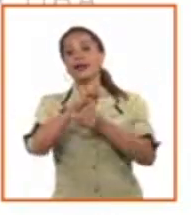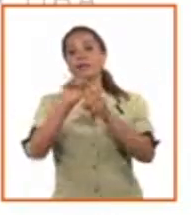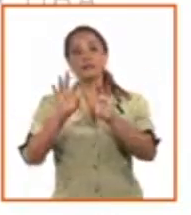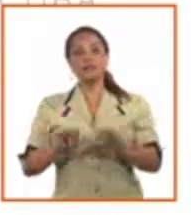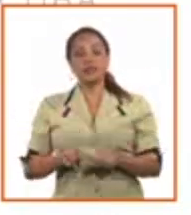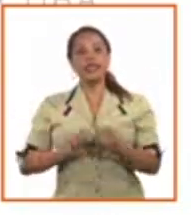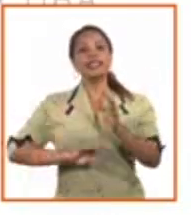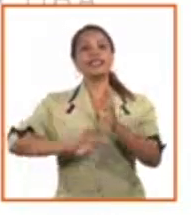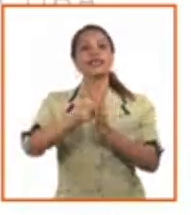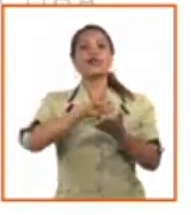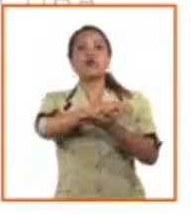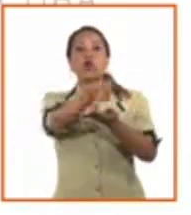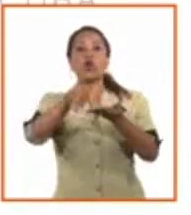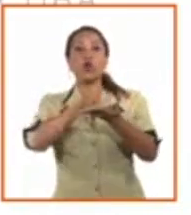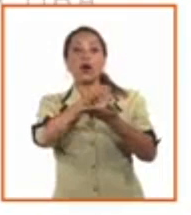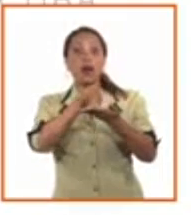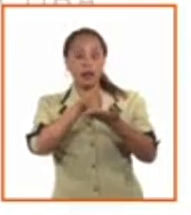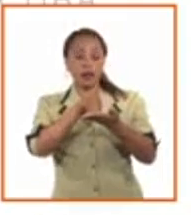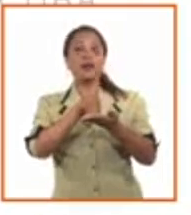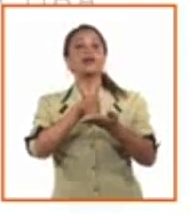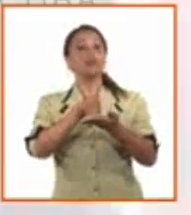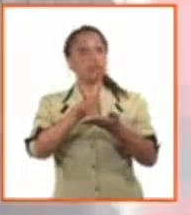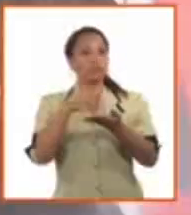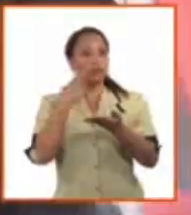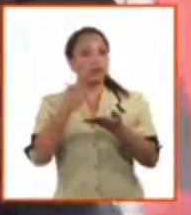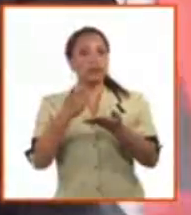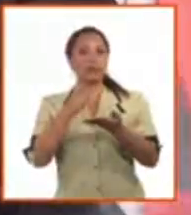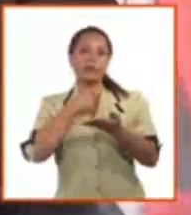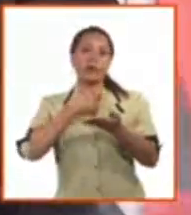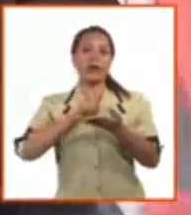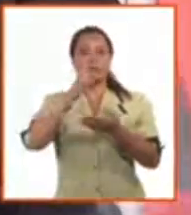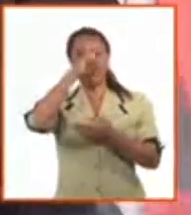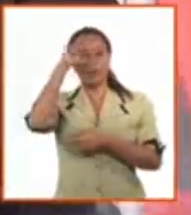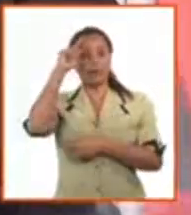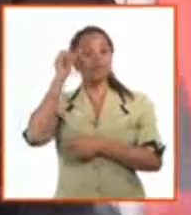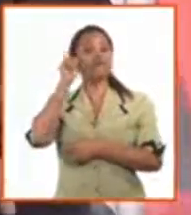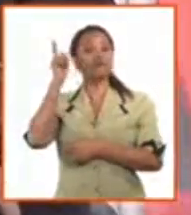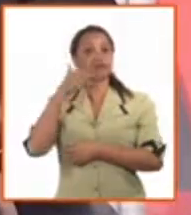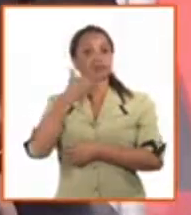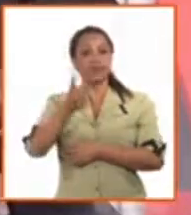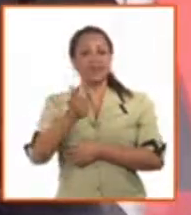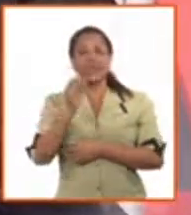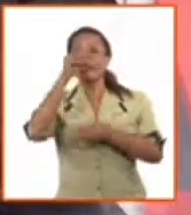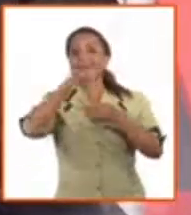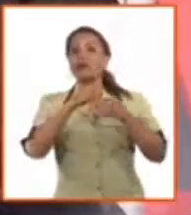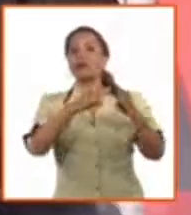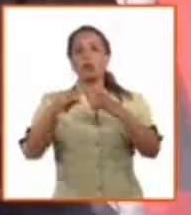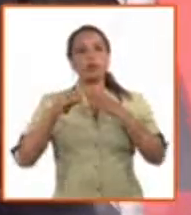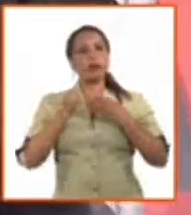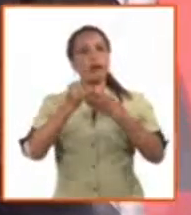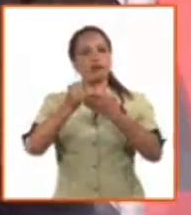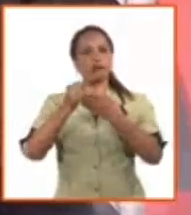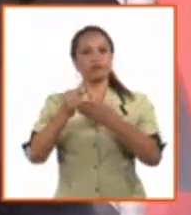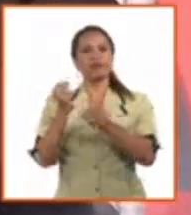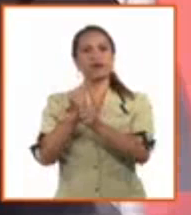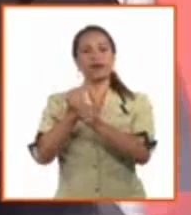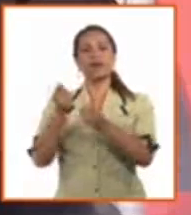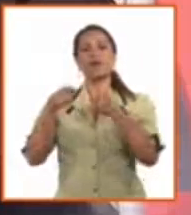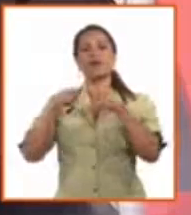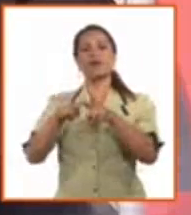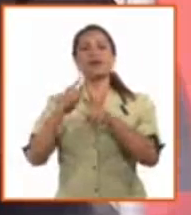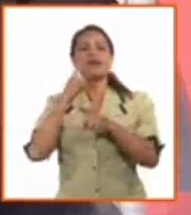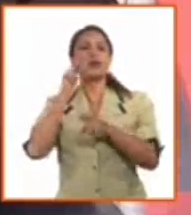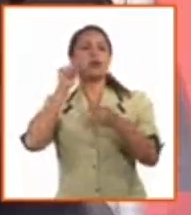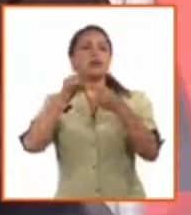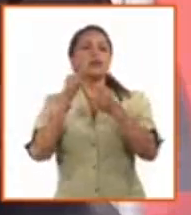transformación digital de desarrollo local importante digamos anti espirito hay una experiencia muy buena de que desde la comunidad se está apoyando y